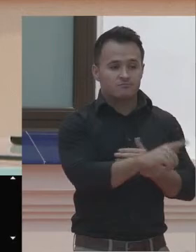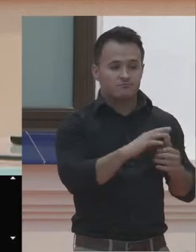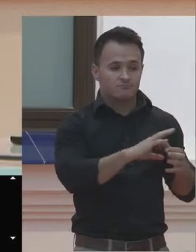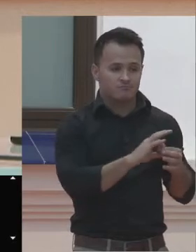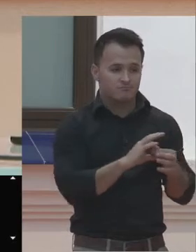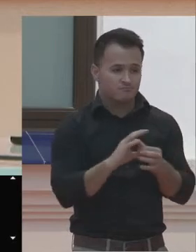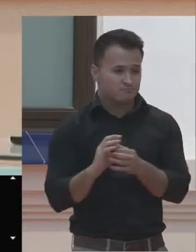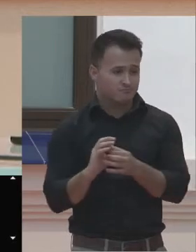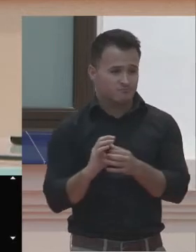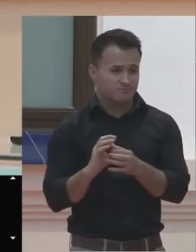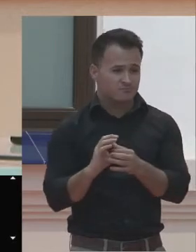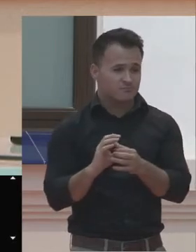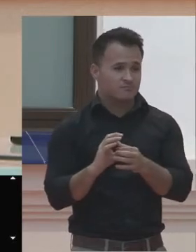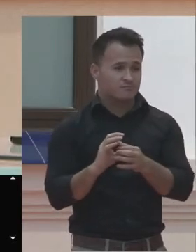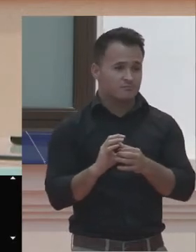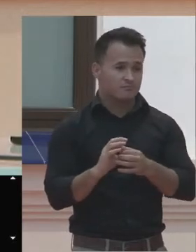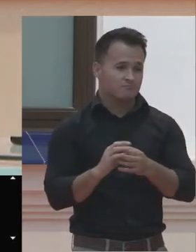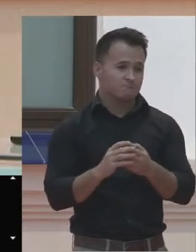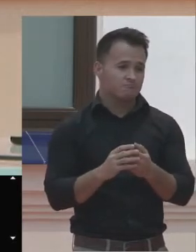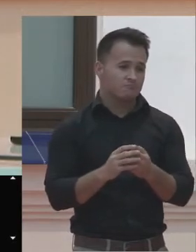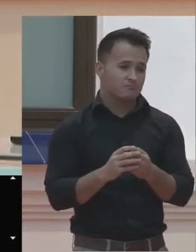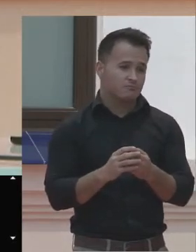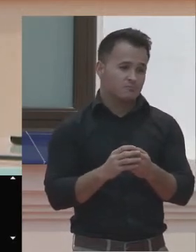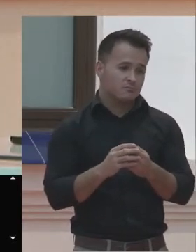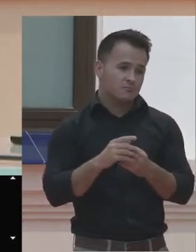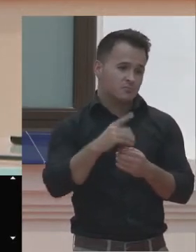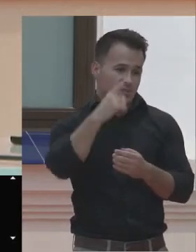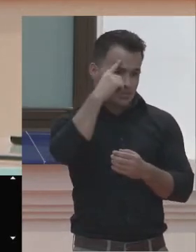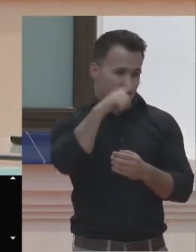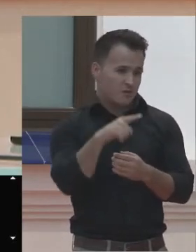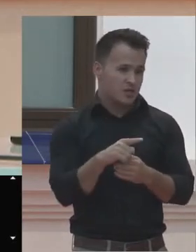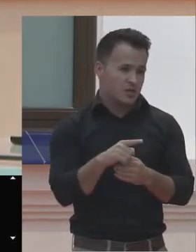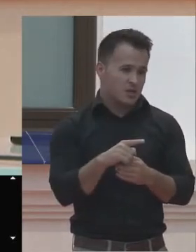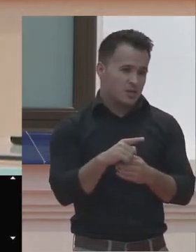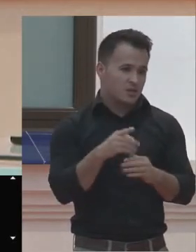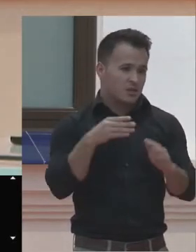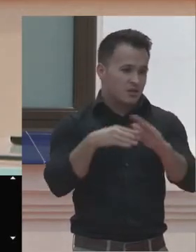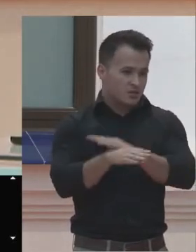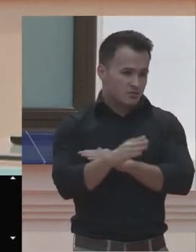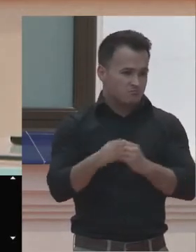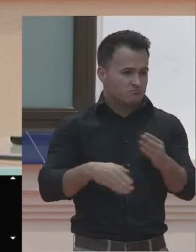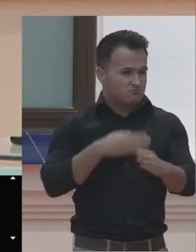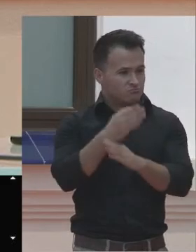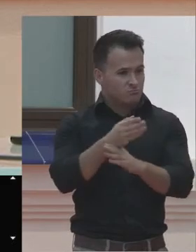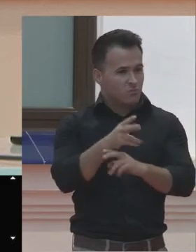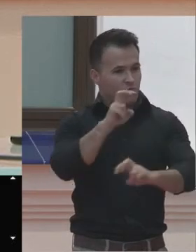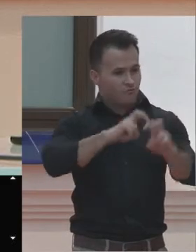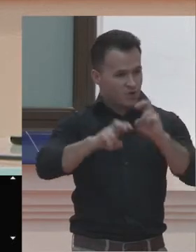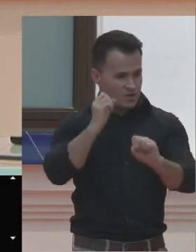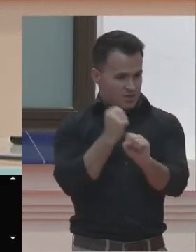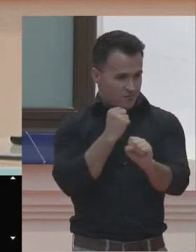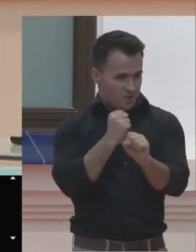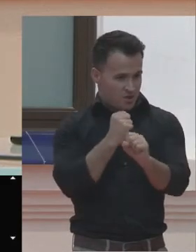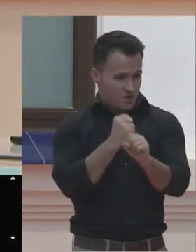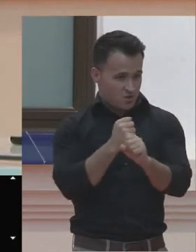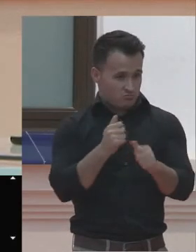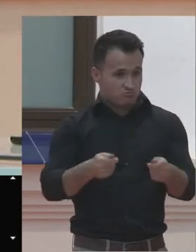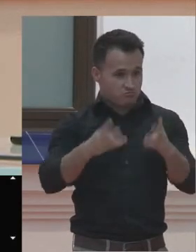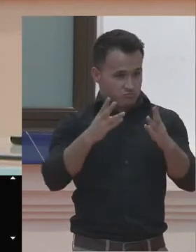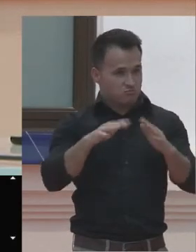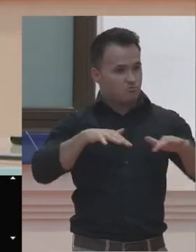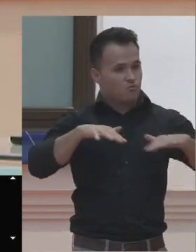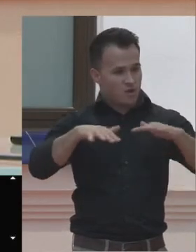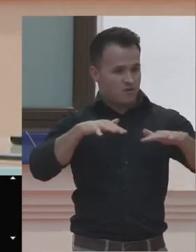lo primero, que a lo mejor va a poder ir a buscar un puesto de trabajo ahí porque se va a poder mover dentro de ese edificio. Pues es un